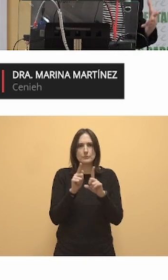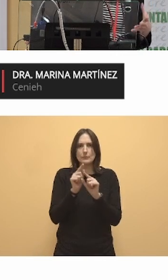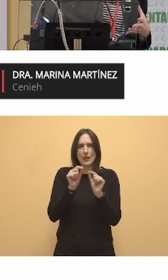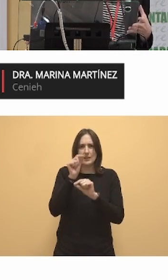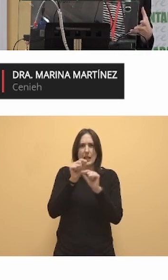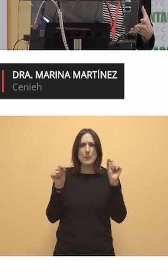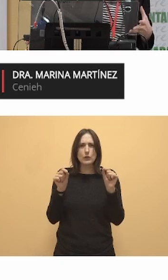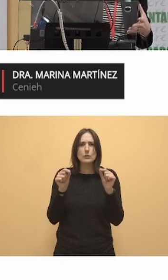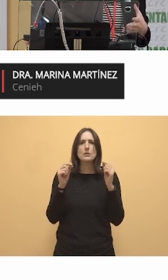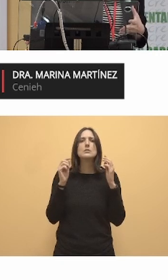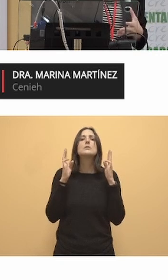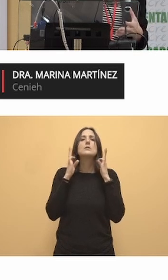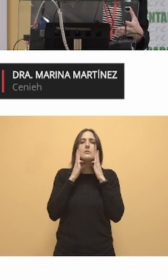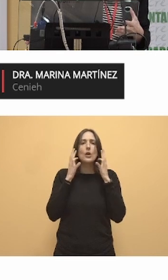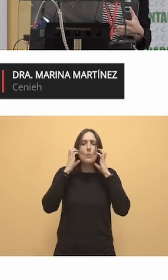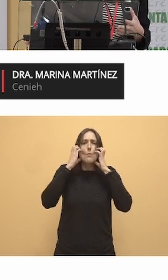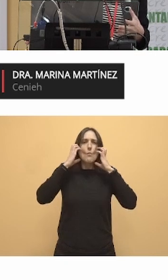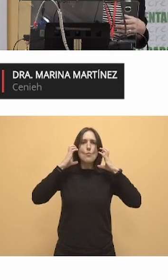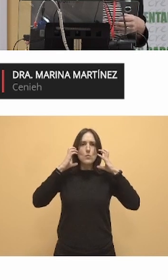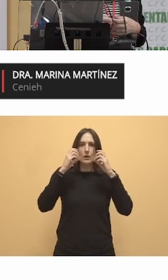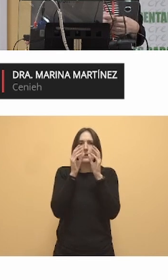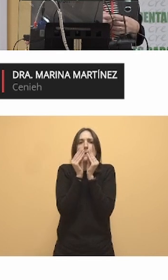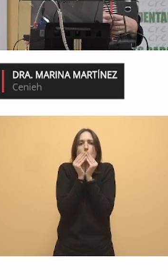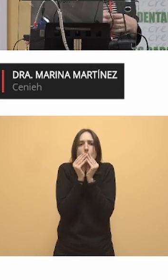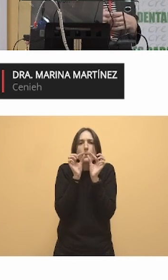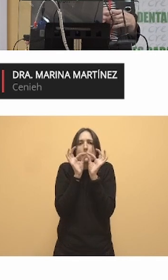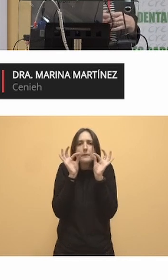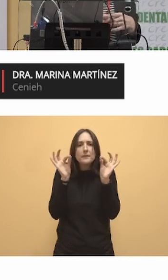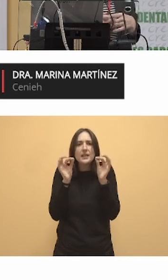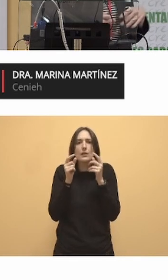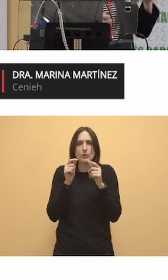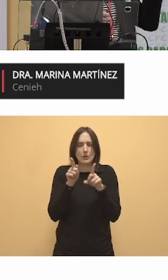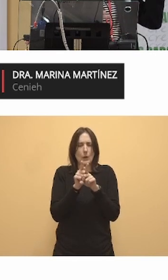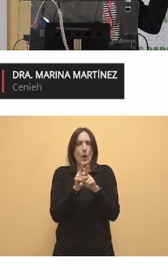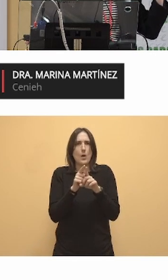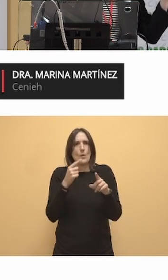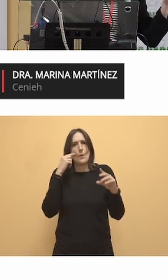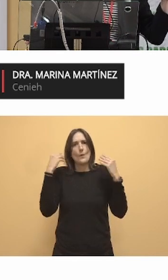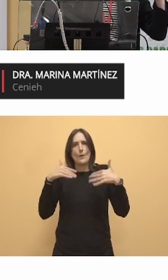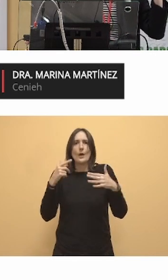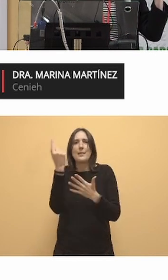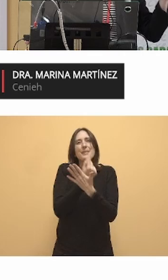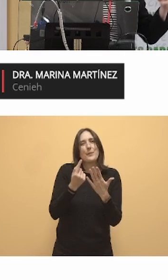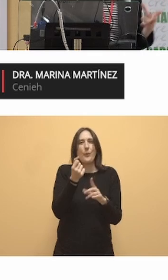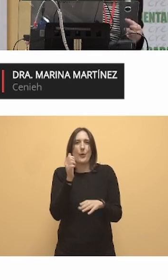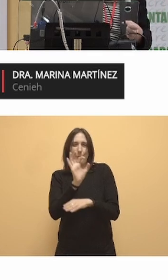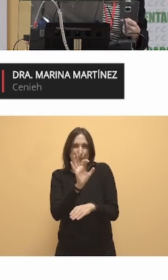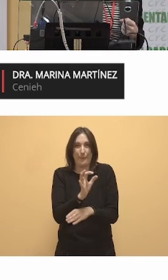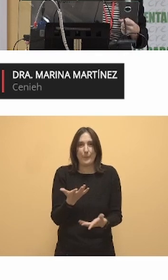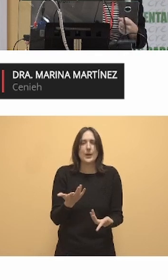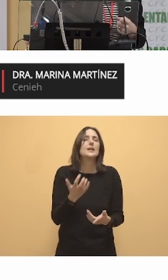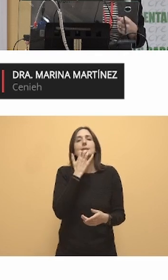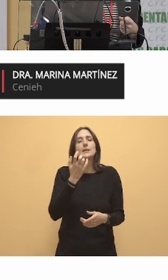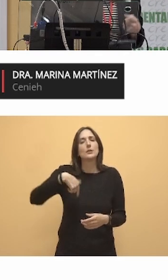que existe entre la dentición anterior y la posterior. Son dientes que, bueno, yo creo que parecería un poco de caricatura si pudiésemos ver